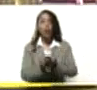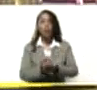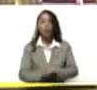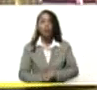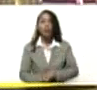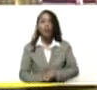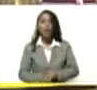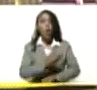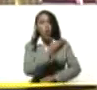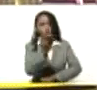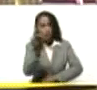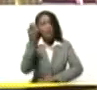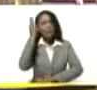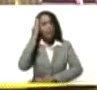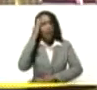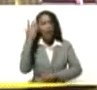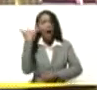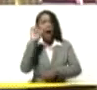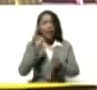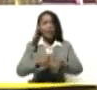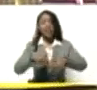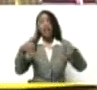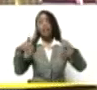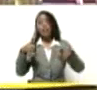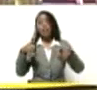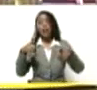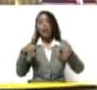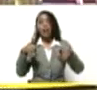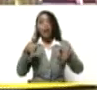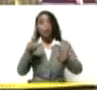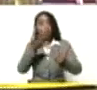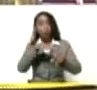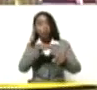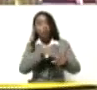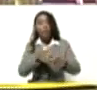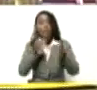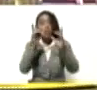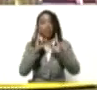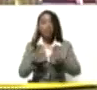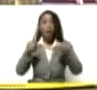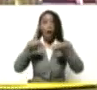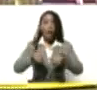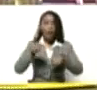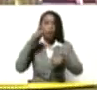como ustedes saben, tiene una enorme influencia decisiva en nuestro país.